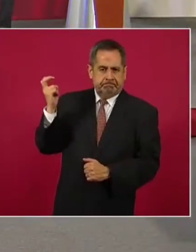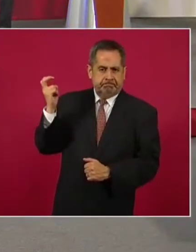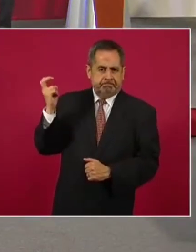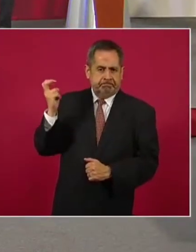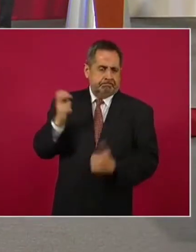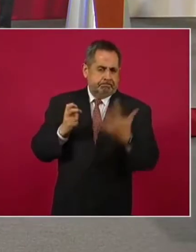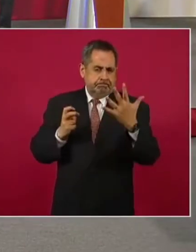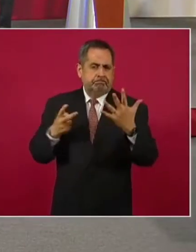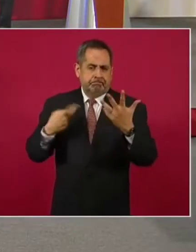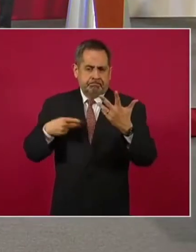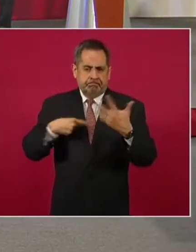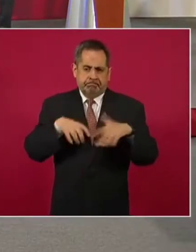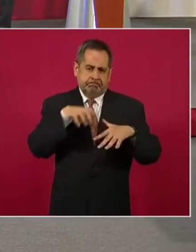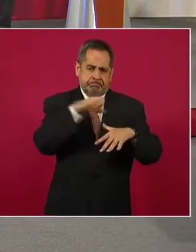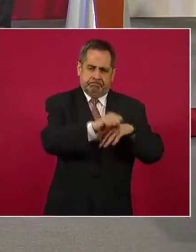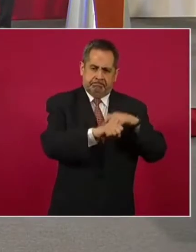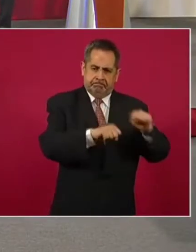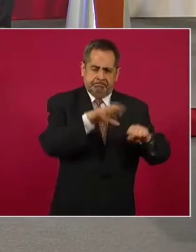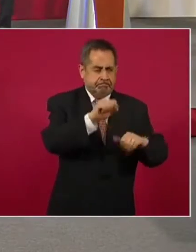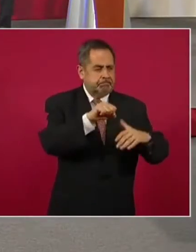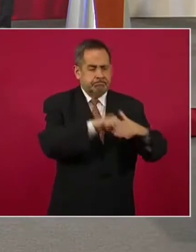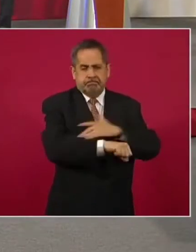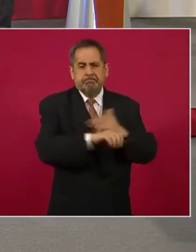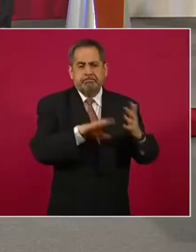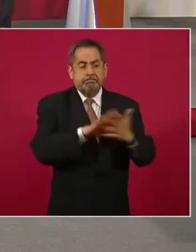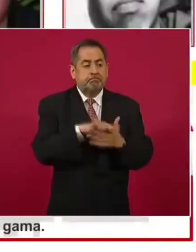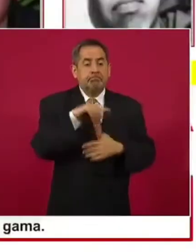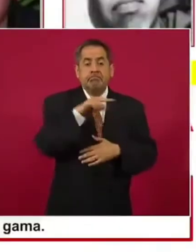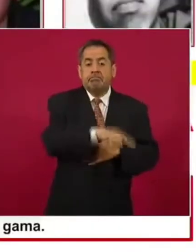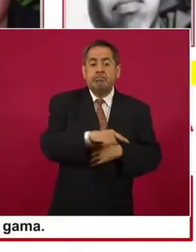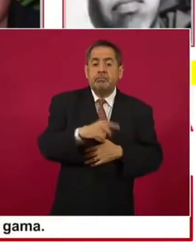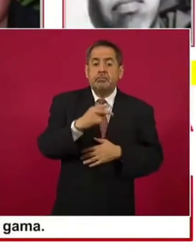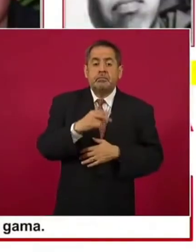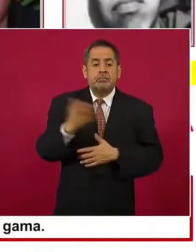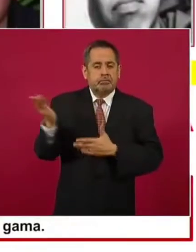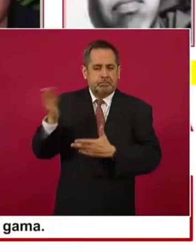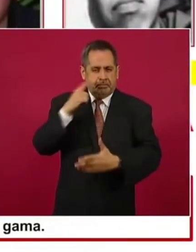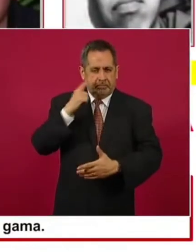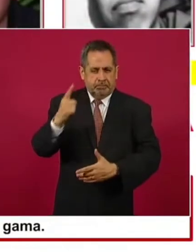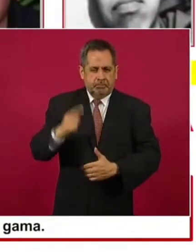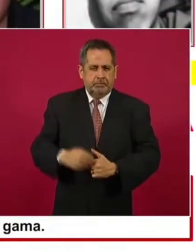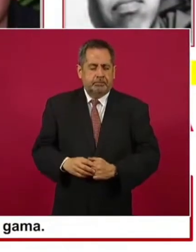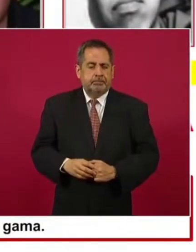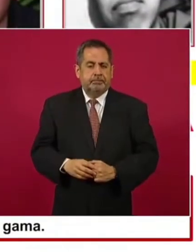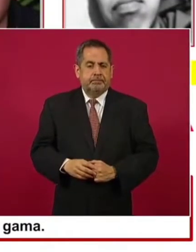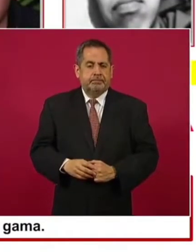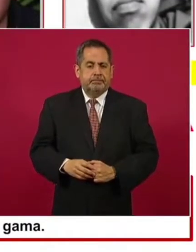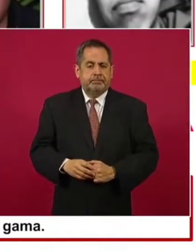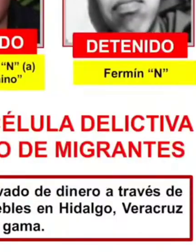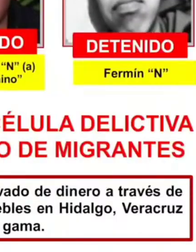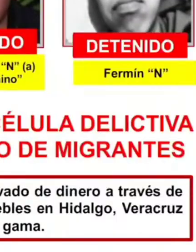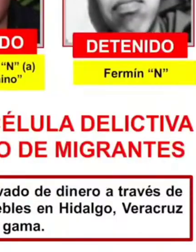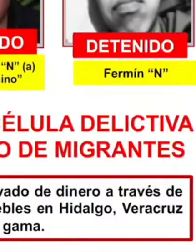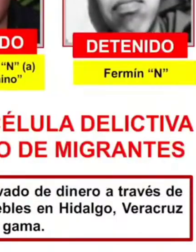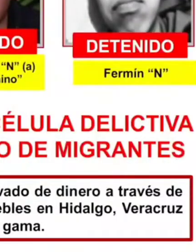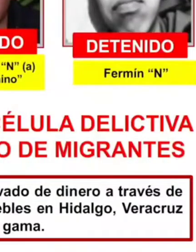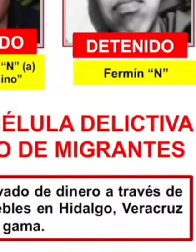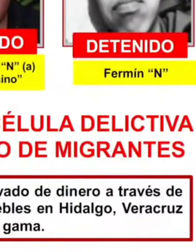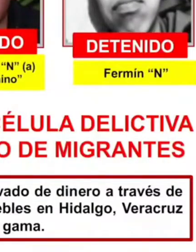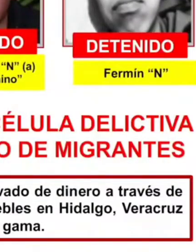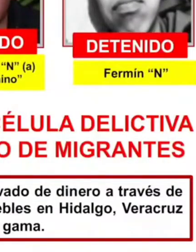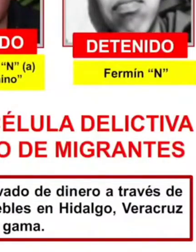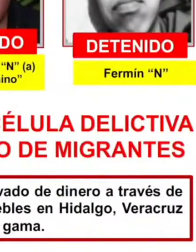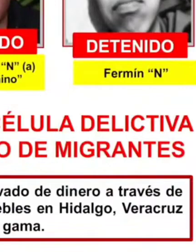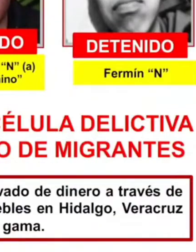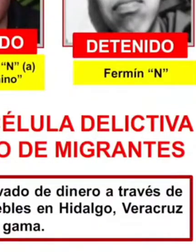detenidos que traficaban con gente proveniente de sudamérica de centroamérica e incluso de países de fuera